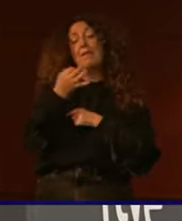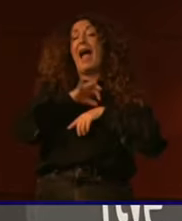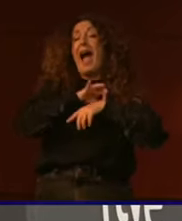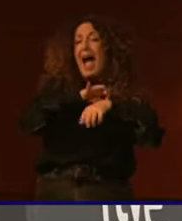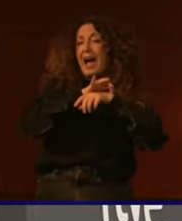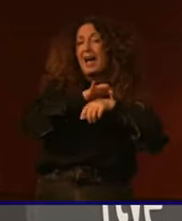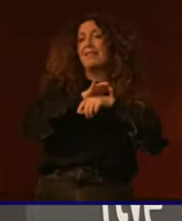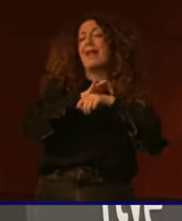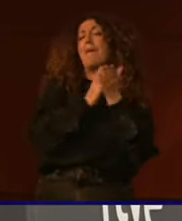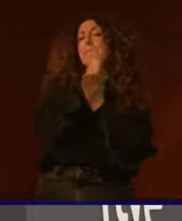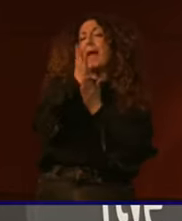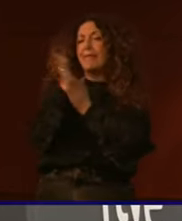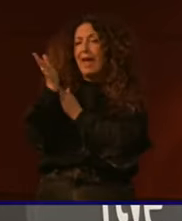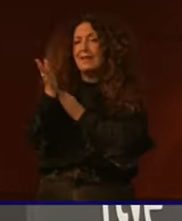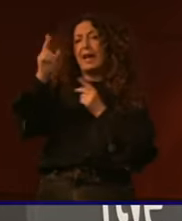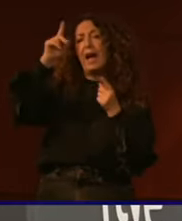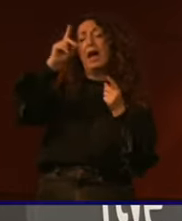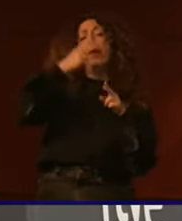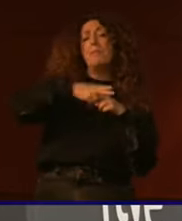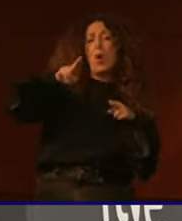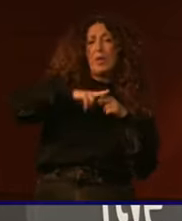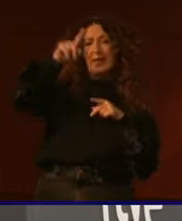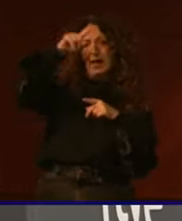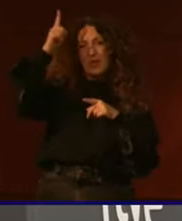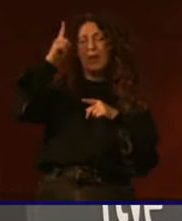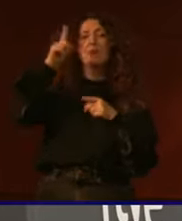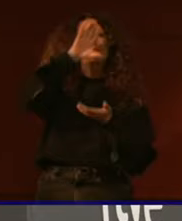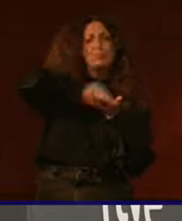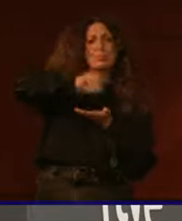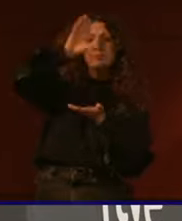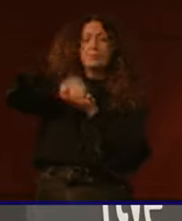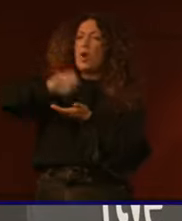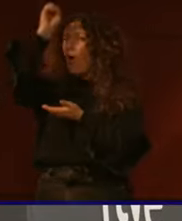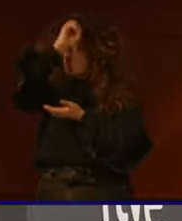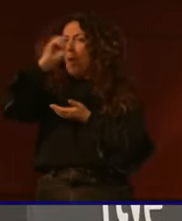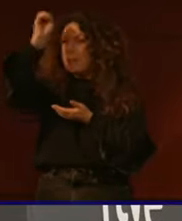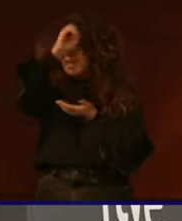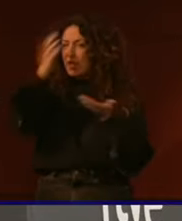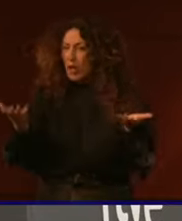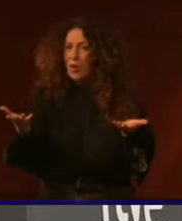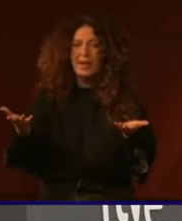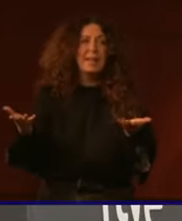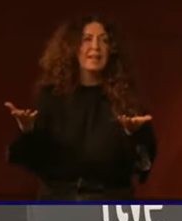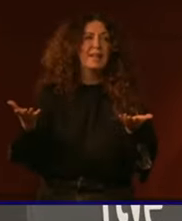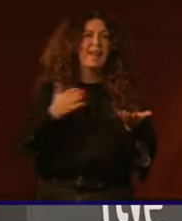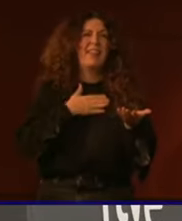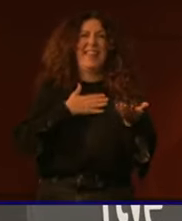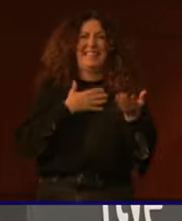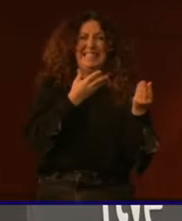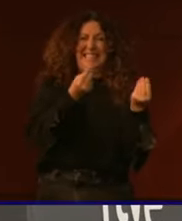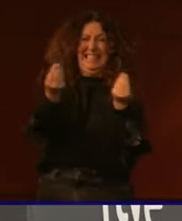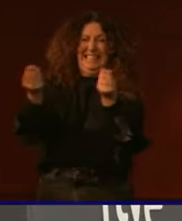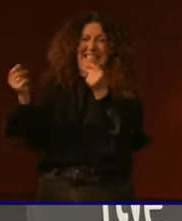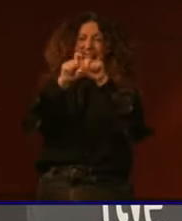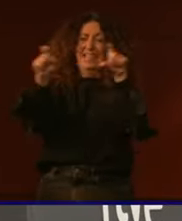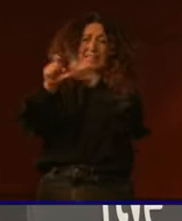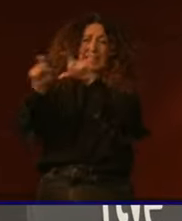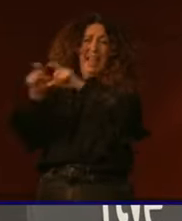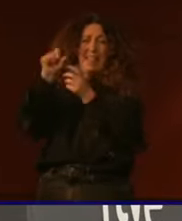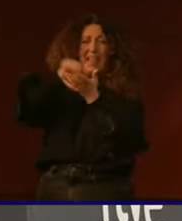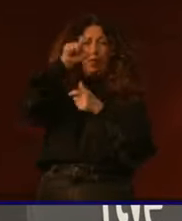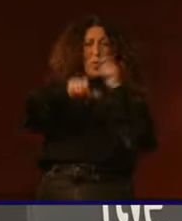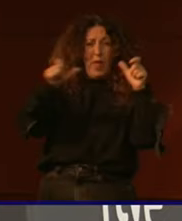y cultural que cuente con las opiniones, iniciativas y proyectos de esas miríada de entidades ciudadanas que trabajan por el bien